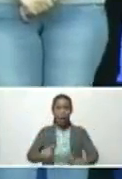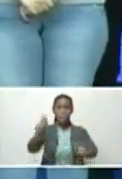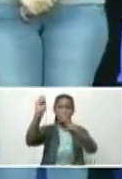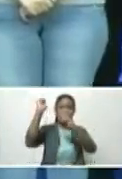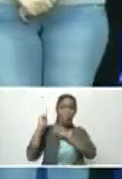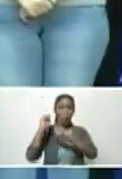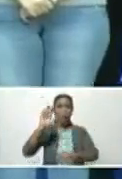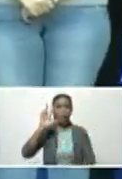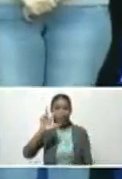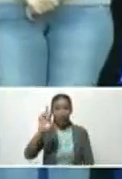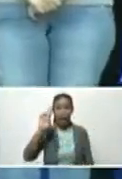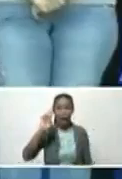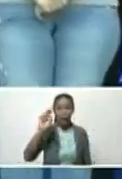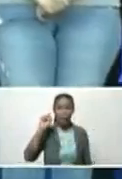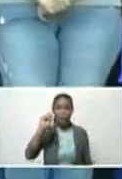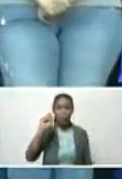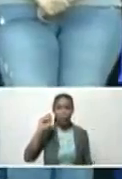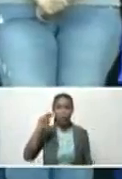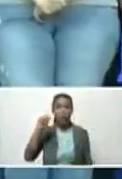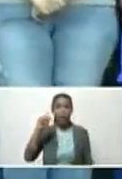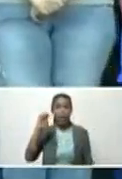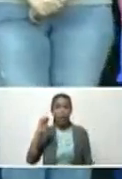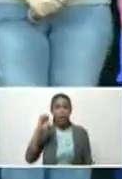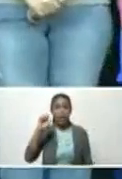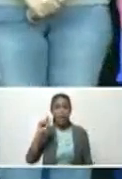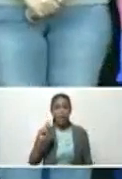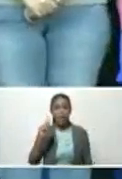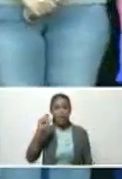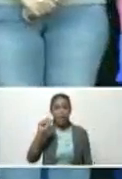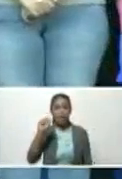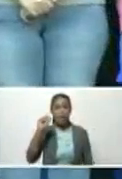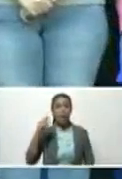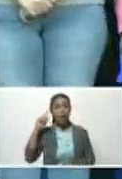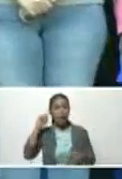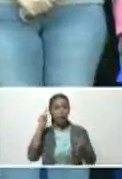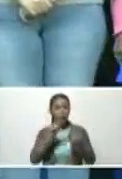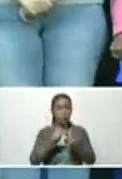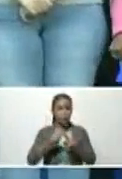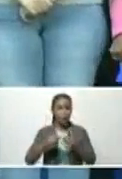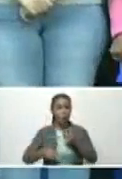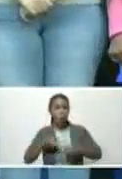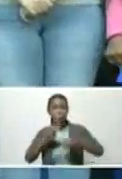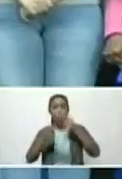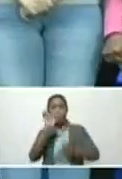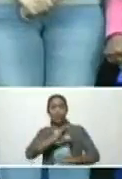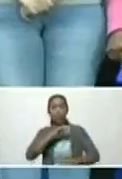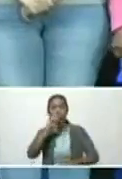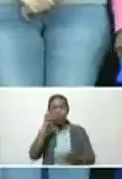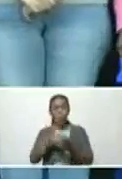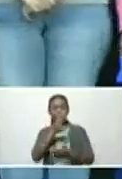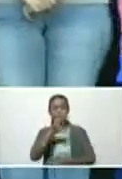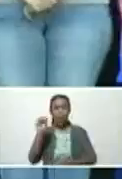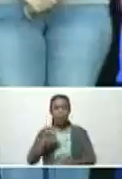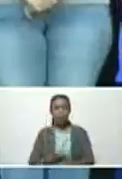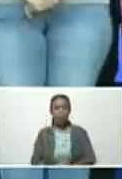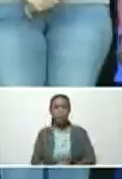las 3R.net rumbo a la construcción del socialismo 2030?